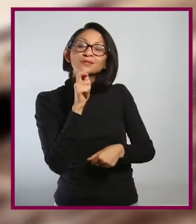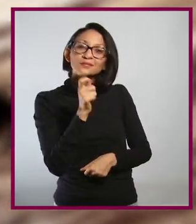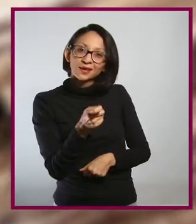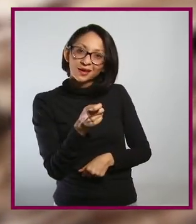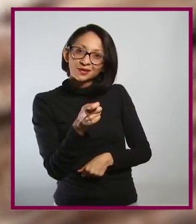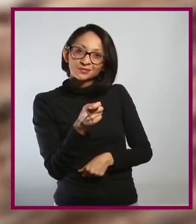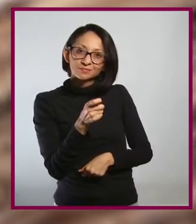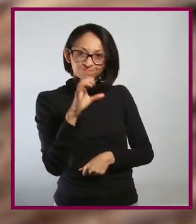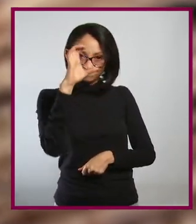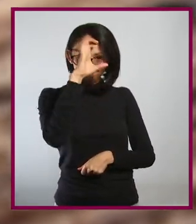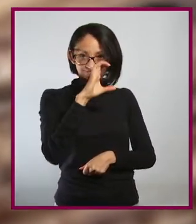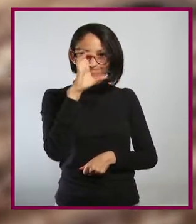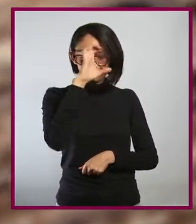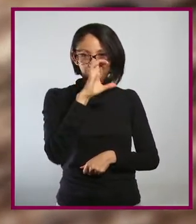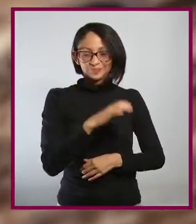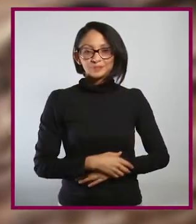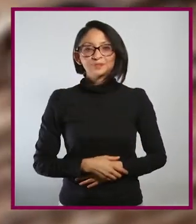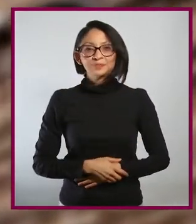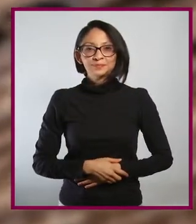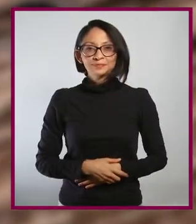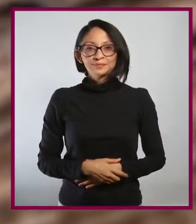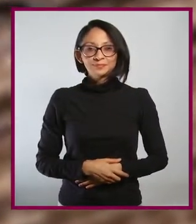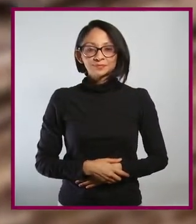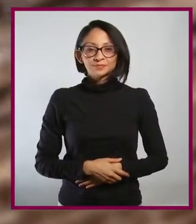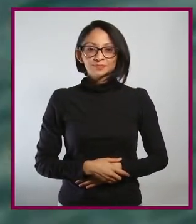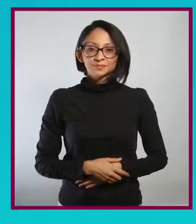medicina en una disciplina científica.